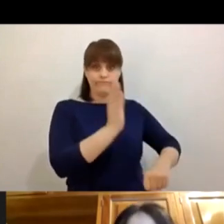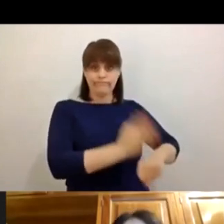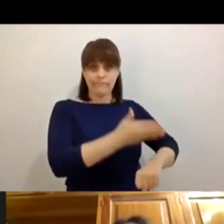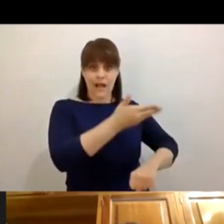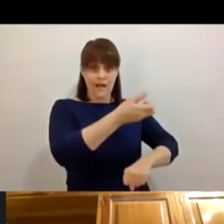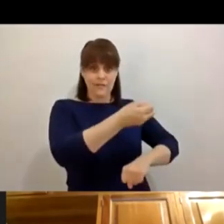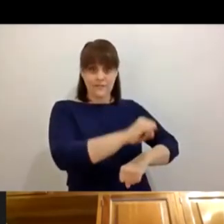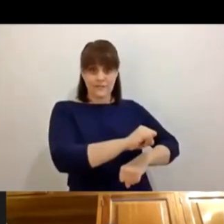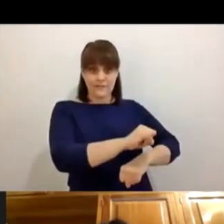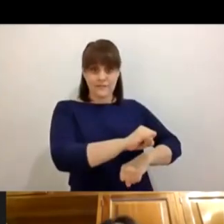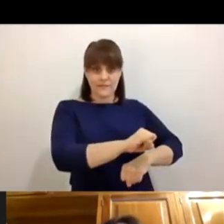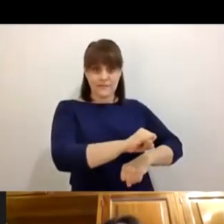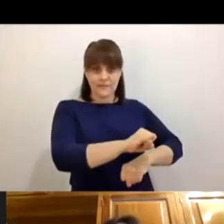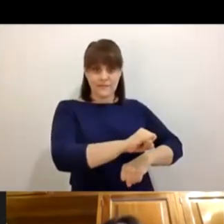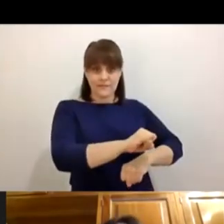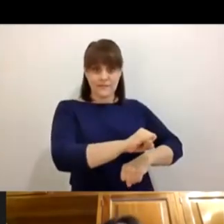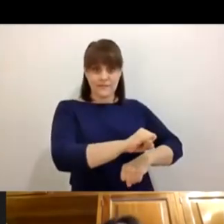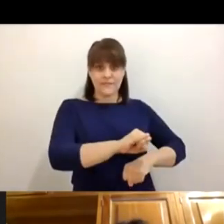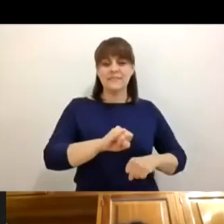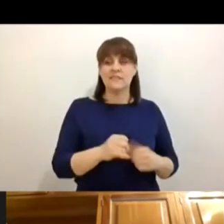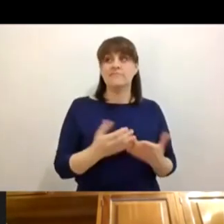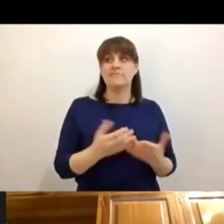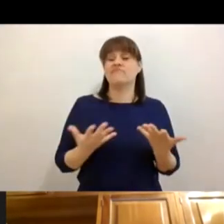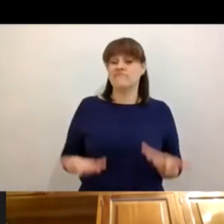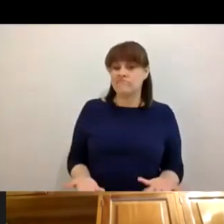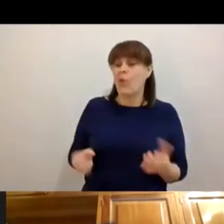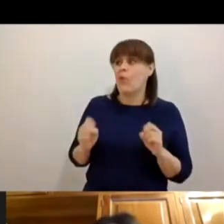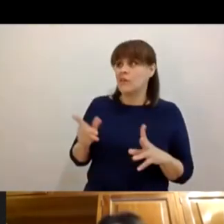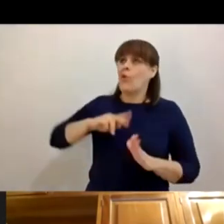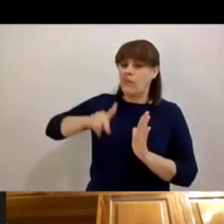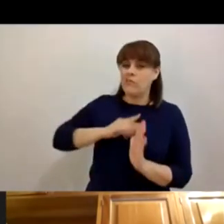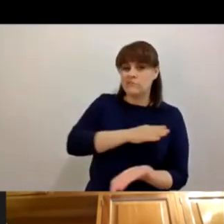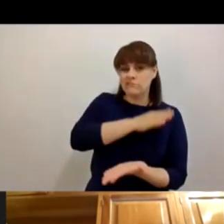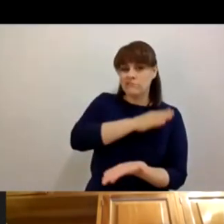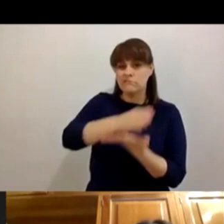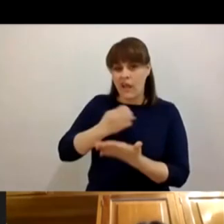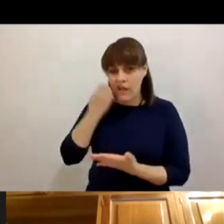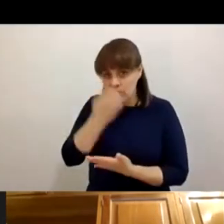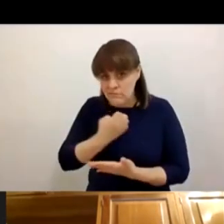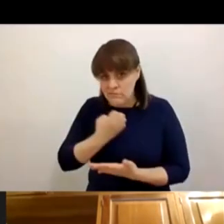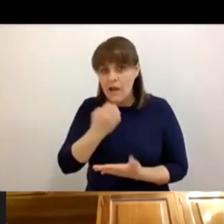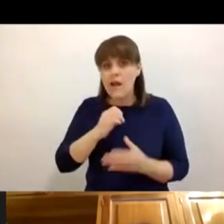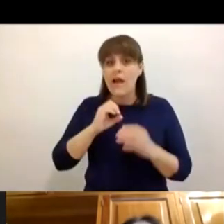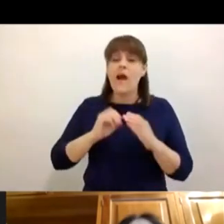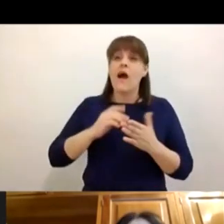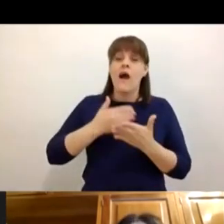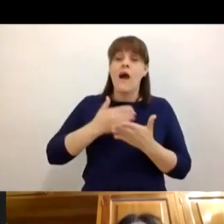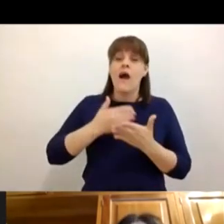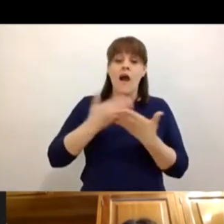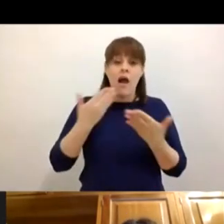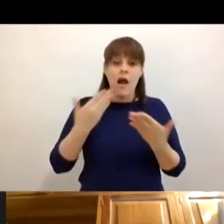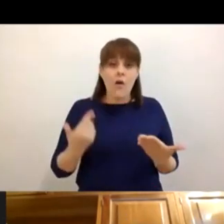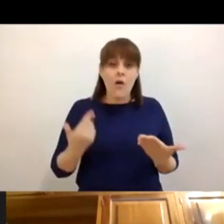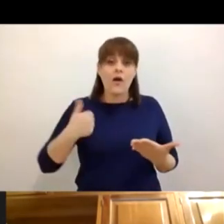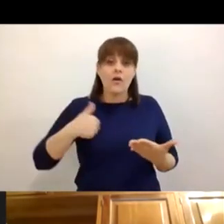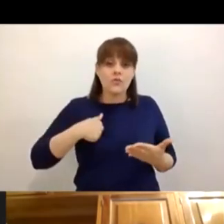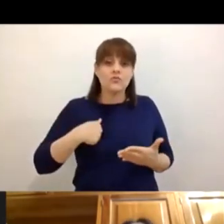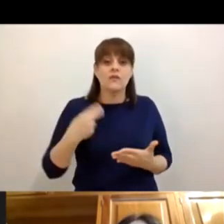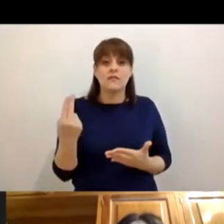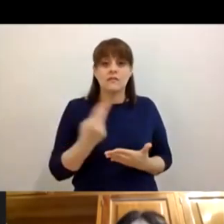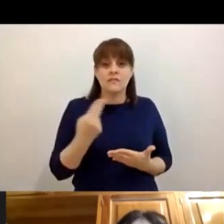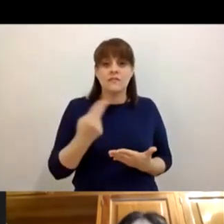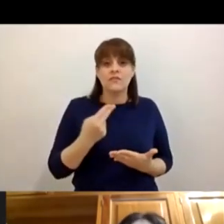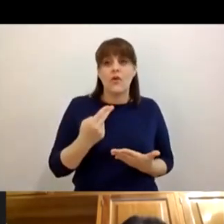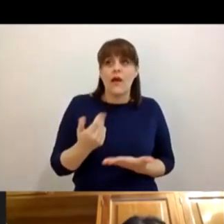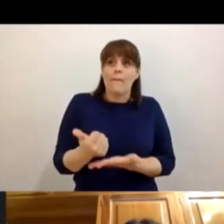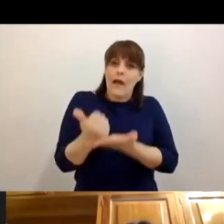castigo, ¿no? De, bueno, pues ahora tengo que volver a la escuela, bueno, ahora tengo que tener un tratamiento para la problemática de consumo